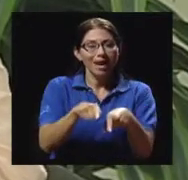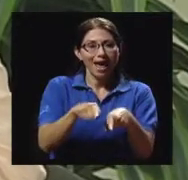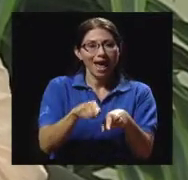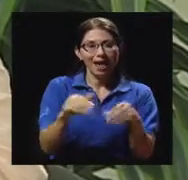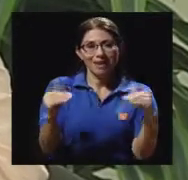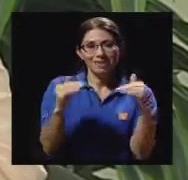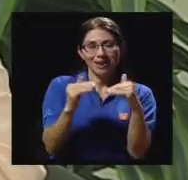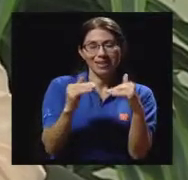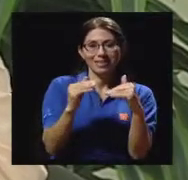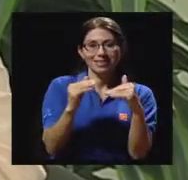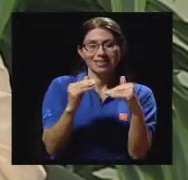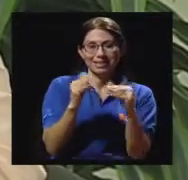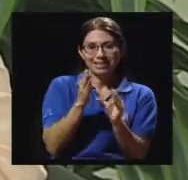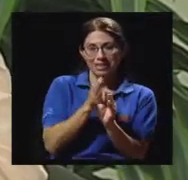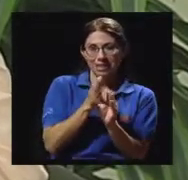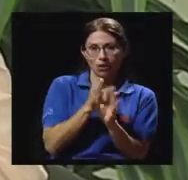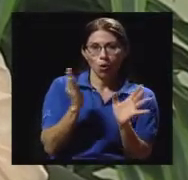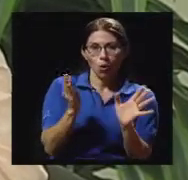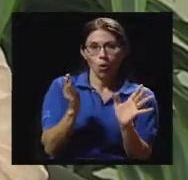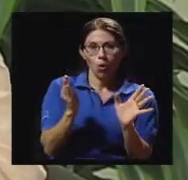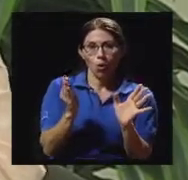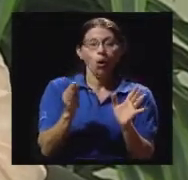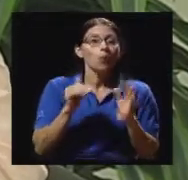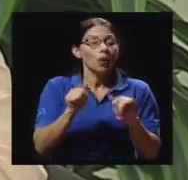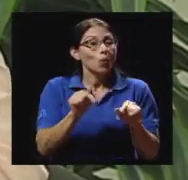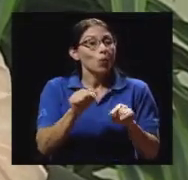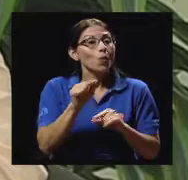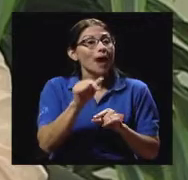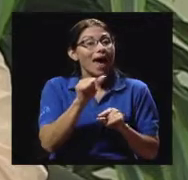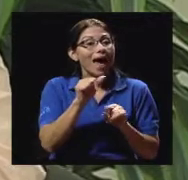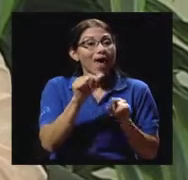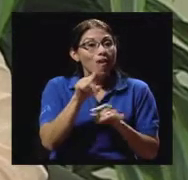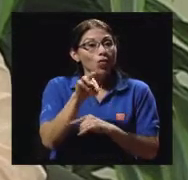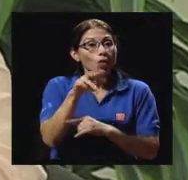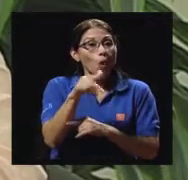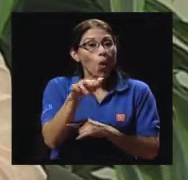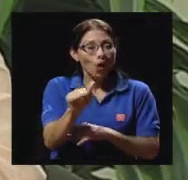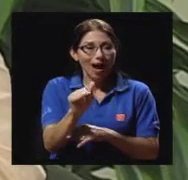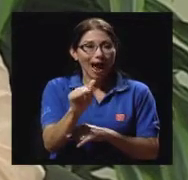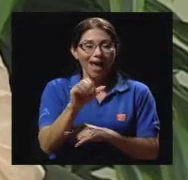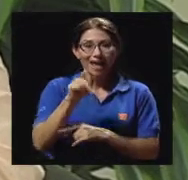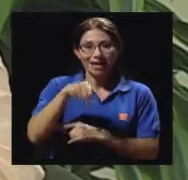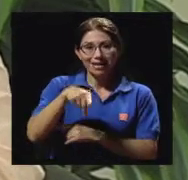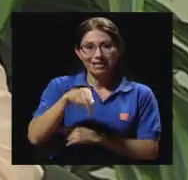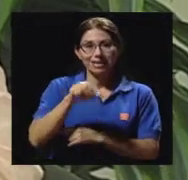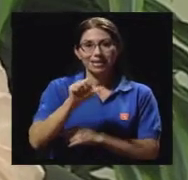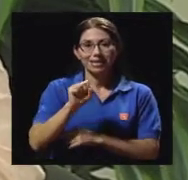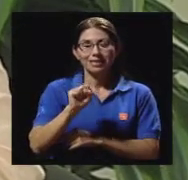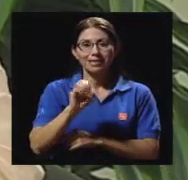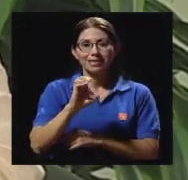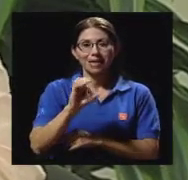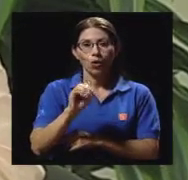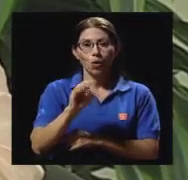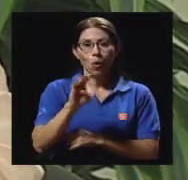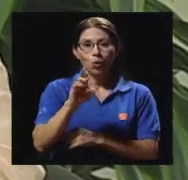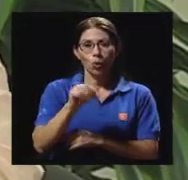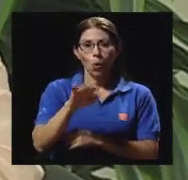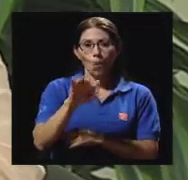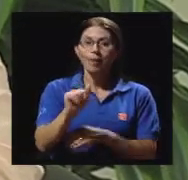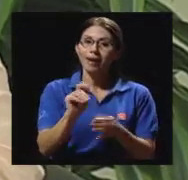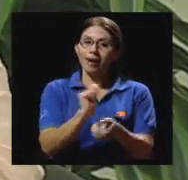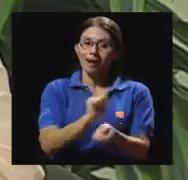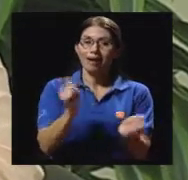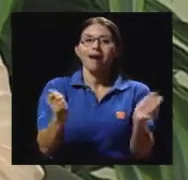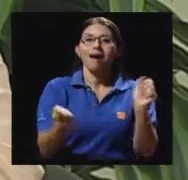en general todos los medicamentos son drogas. Entonces es importante que las drogas psicotrópicas son las que cambian la forma de pensar